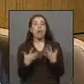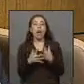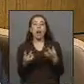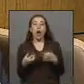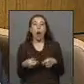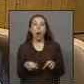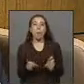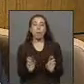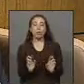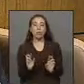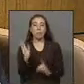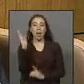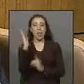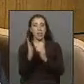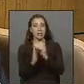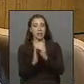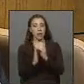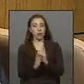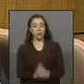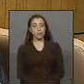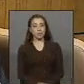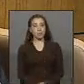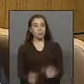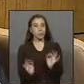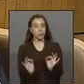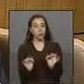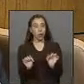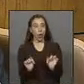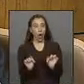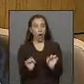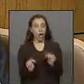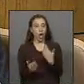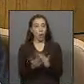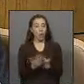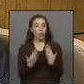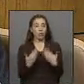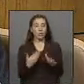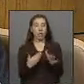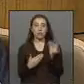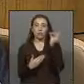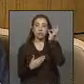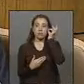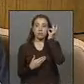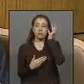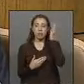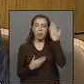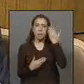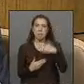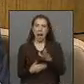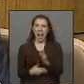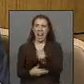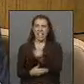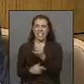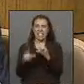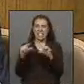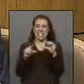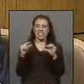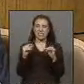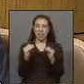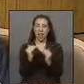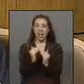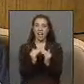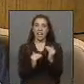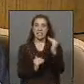desarrollo. Precisamente hoy, cuando hemos conocido malas cifras de